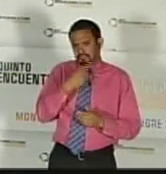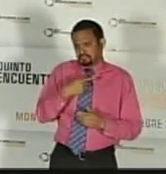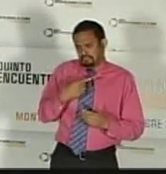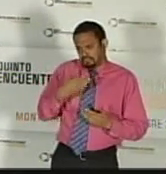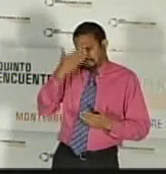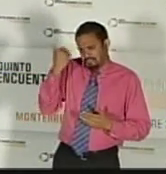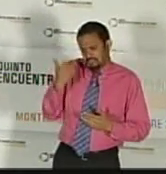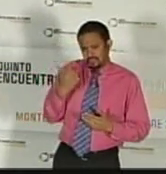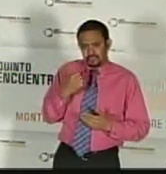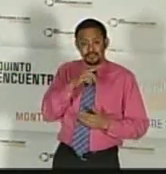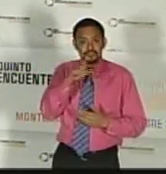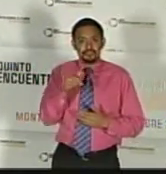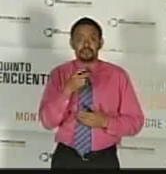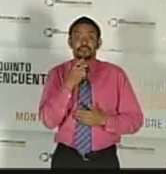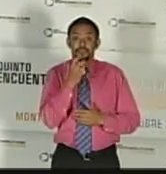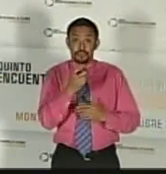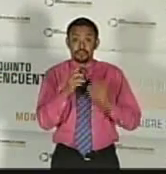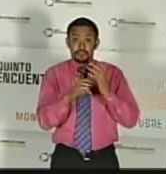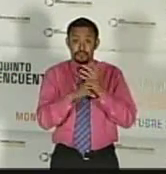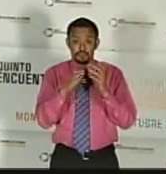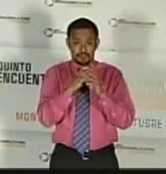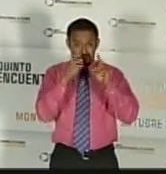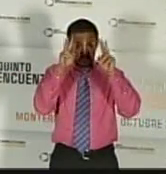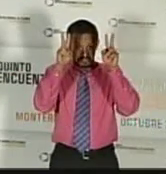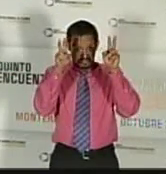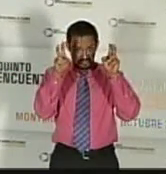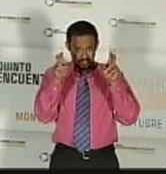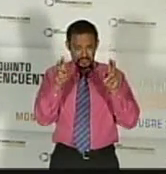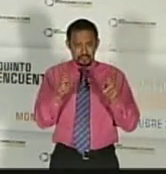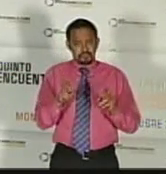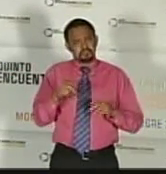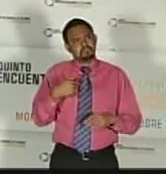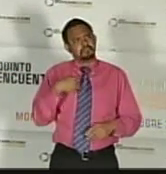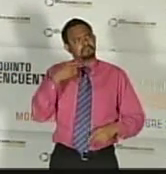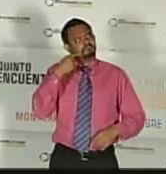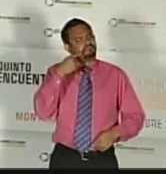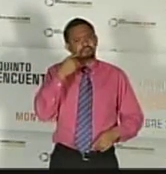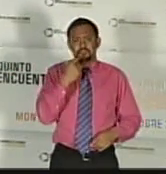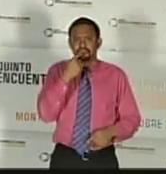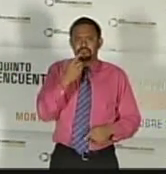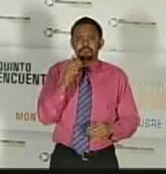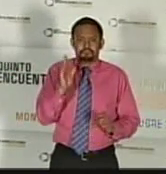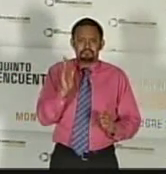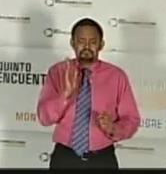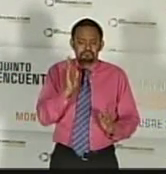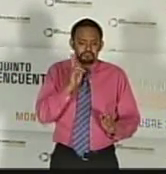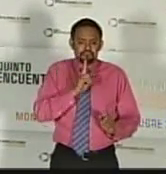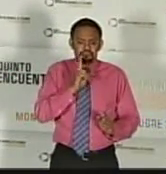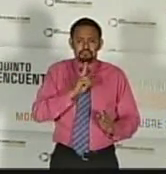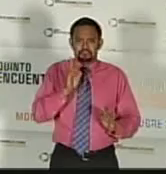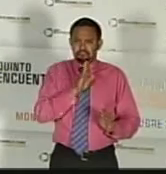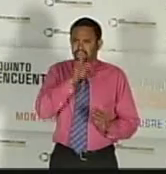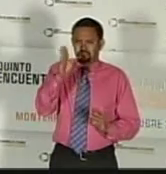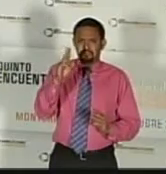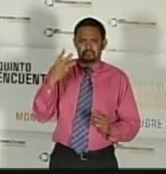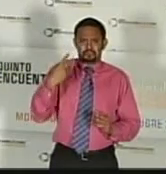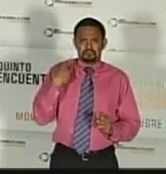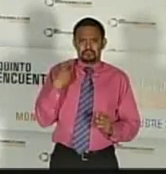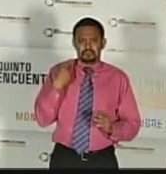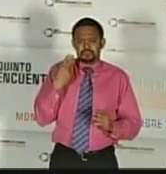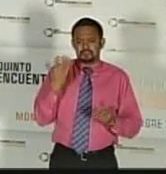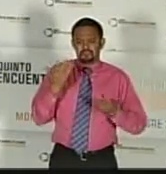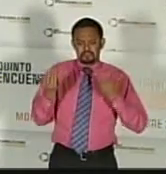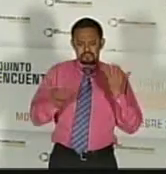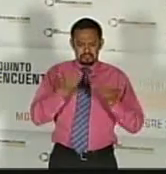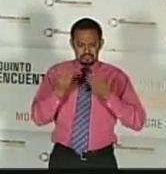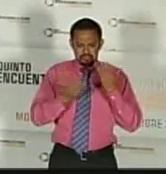Y entonces, con esta gran cantidad de temas y de materias, dije, bueno, pues, entonces, me voy a ir a Washington y saqué mi carrera en